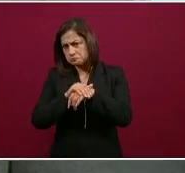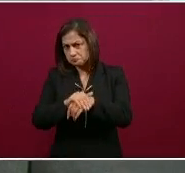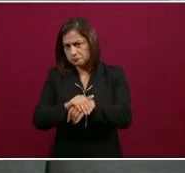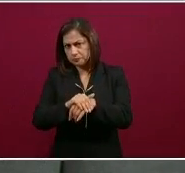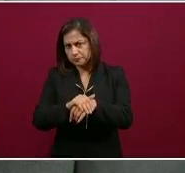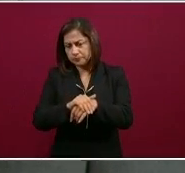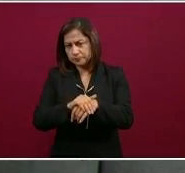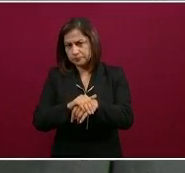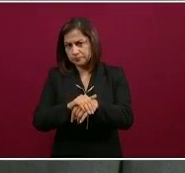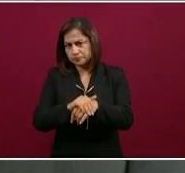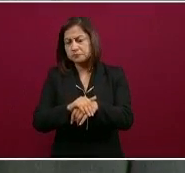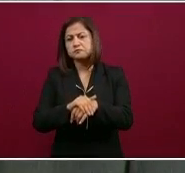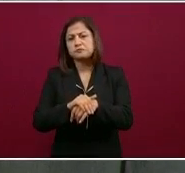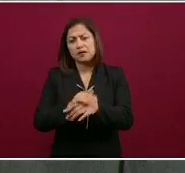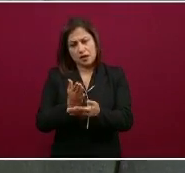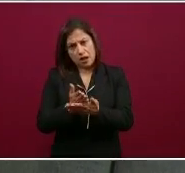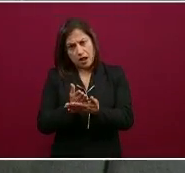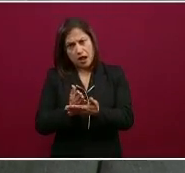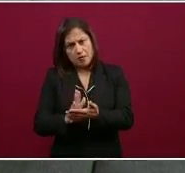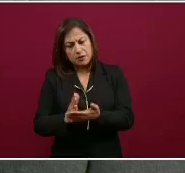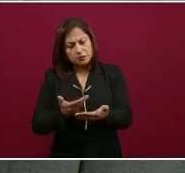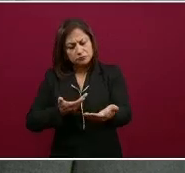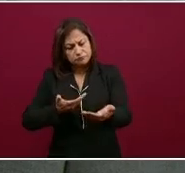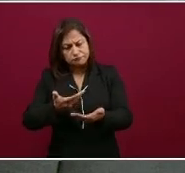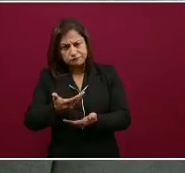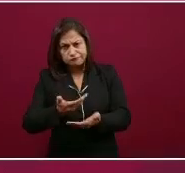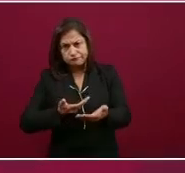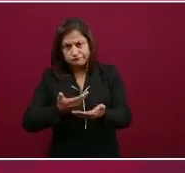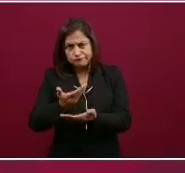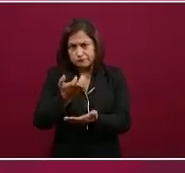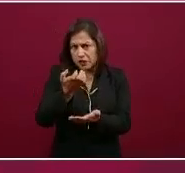relaciones económicas, comerciales,